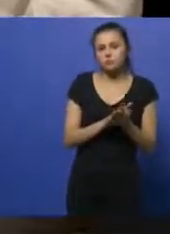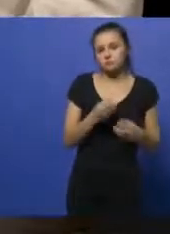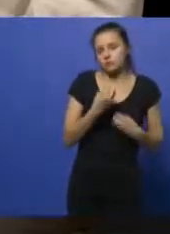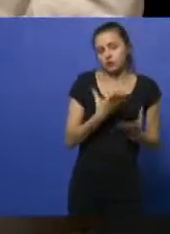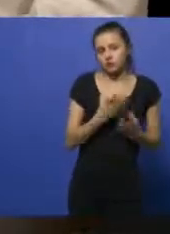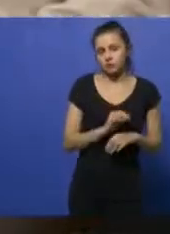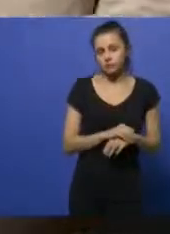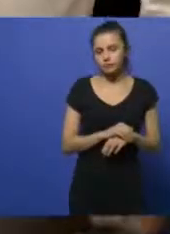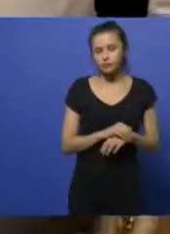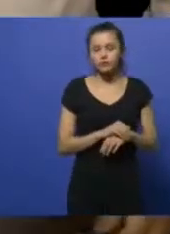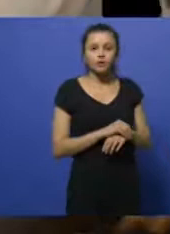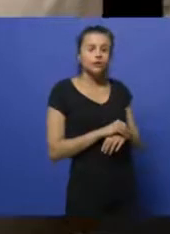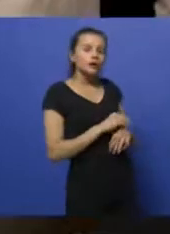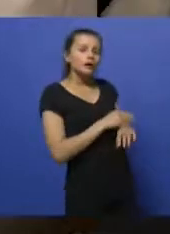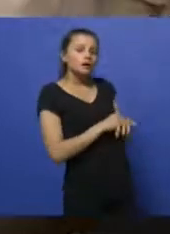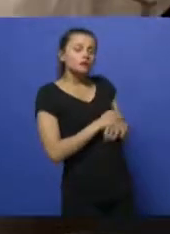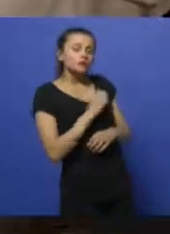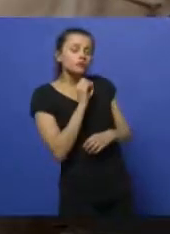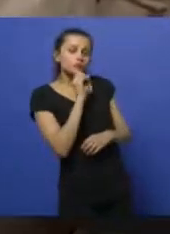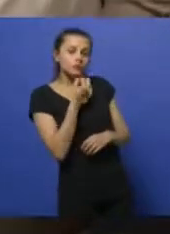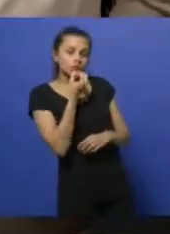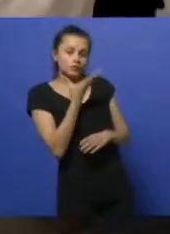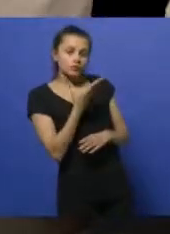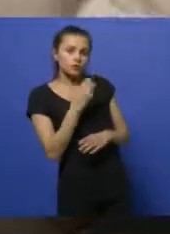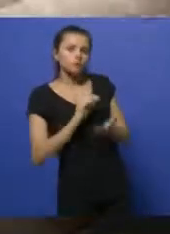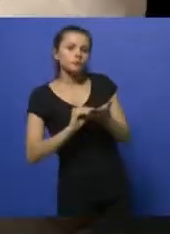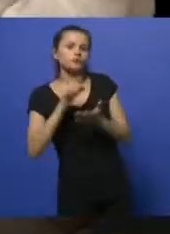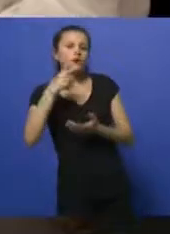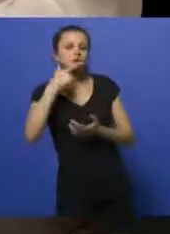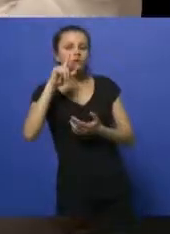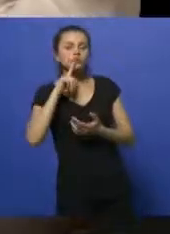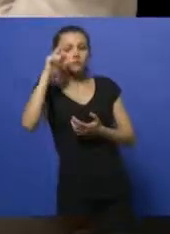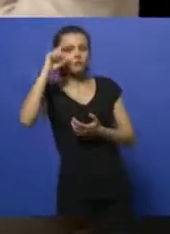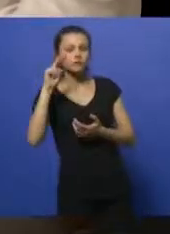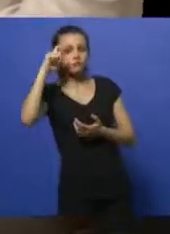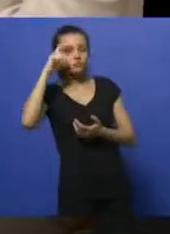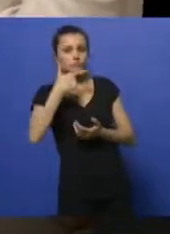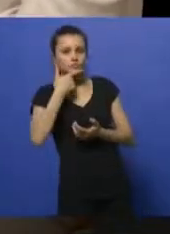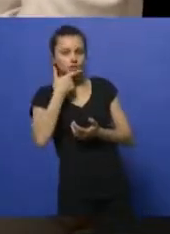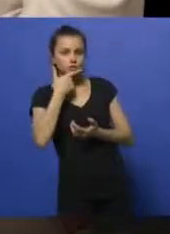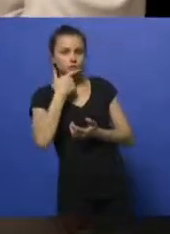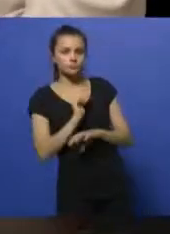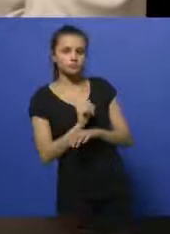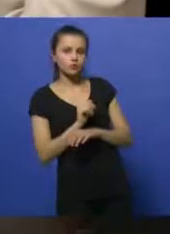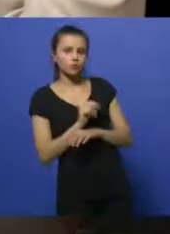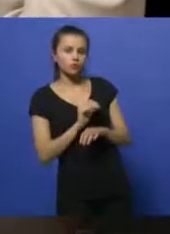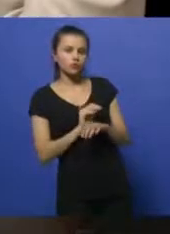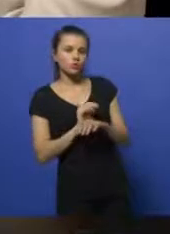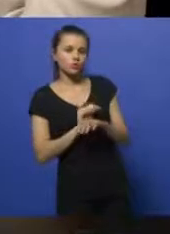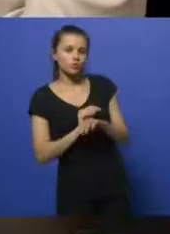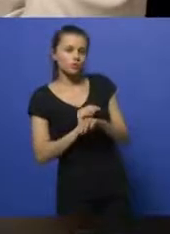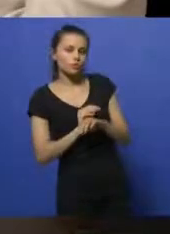se conoció una declaración de la diputada Esteves donde hablaba sobre una amenaza que había sufrido usted. ¿Esto es